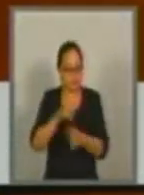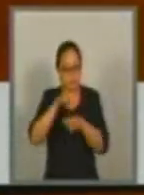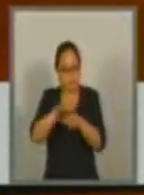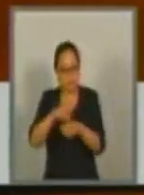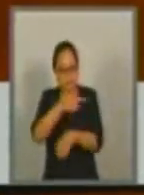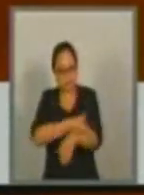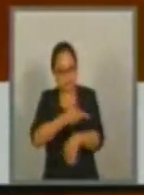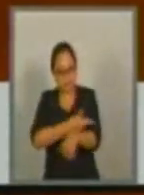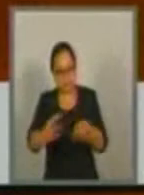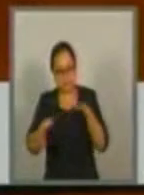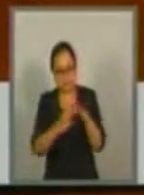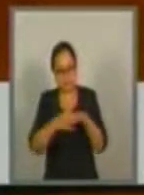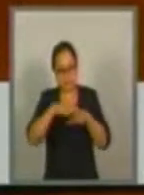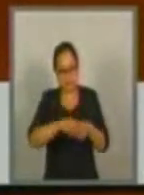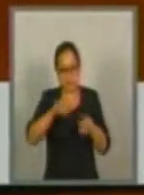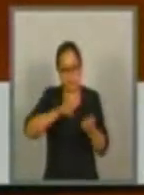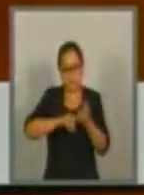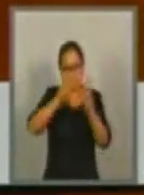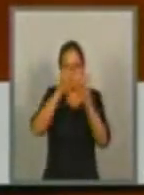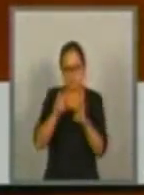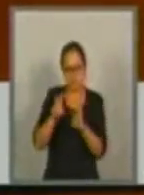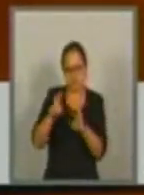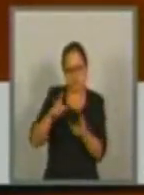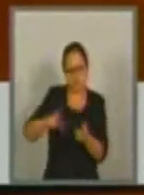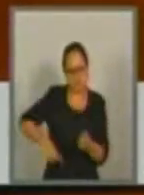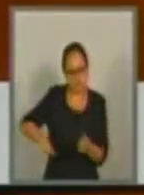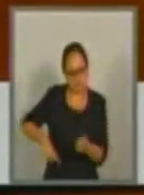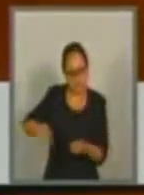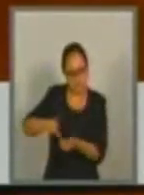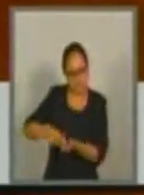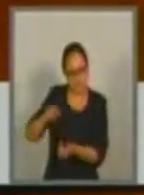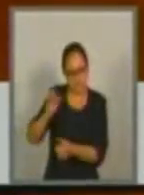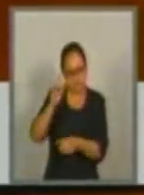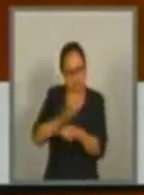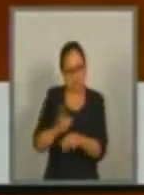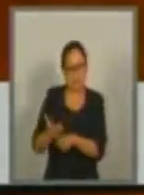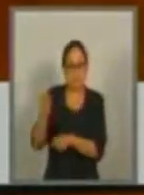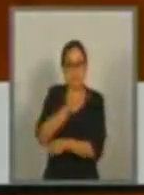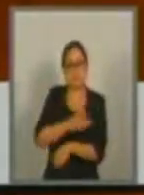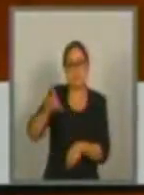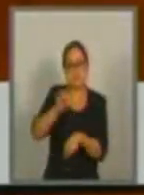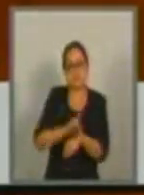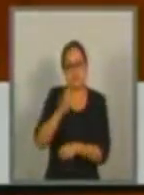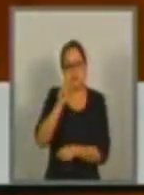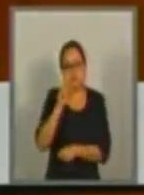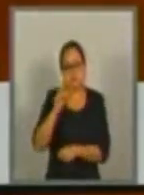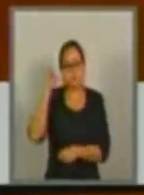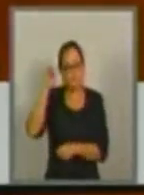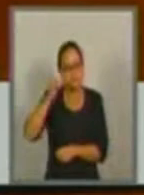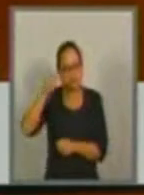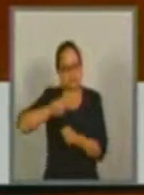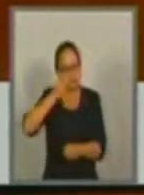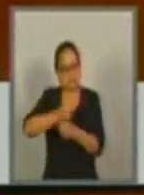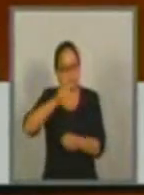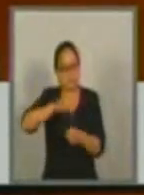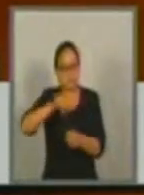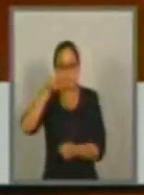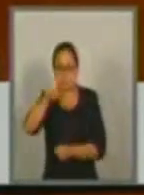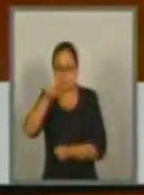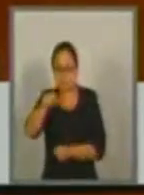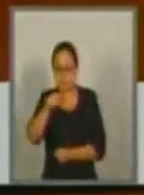que regulara la propaganda gubernamental. Este plazo venció el pasado 30 de abril de